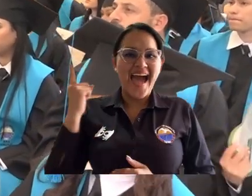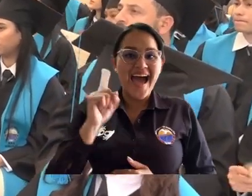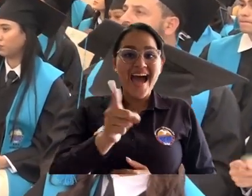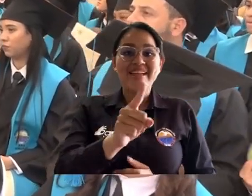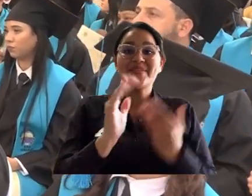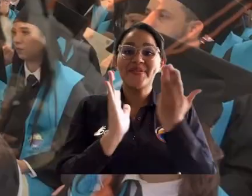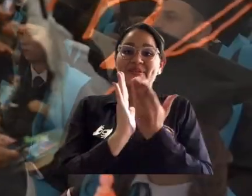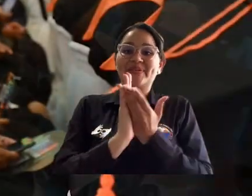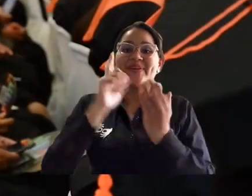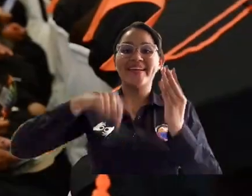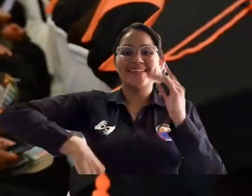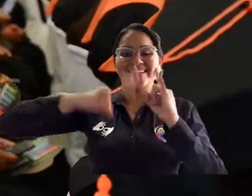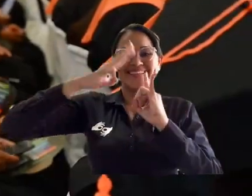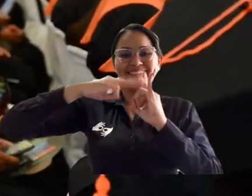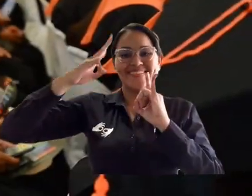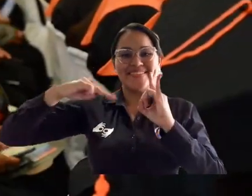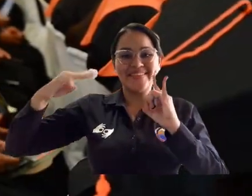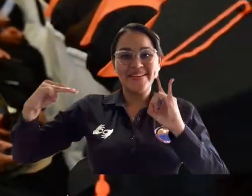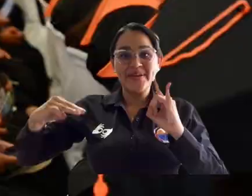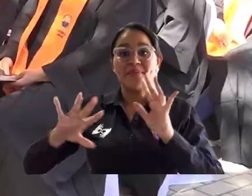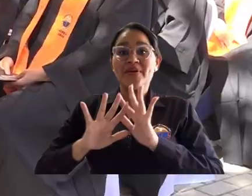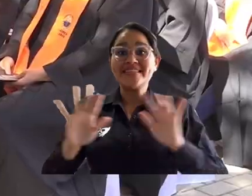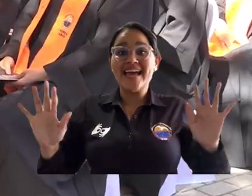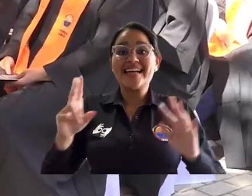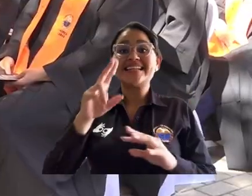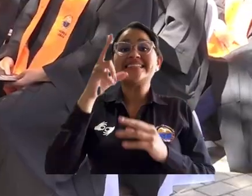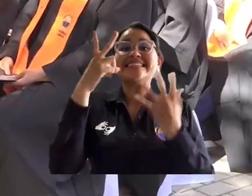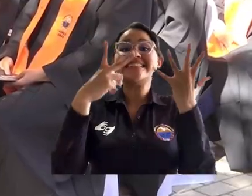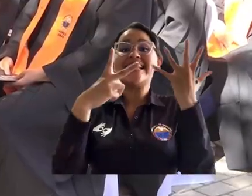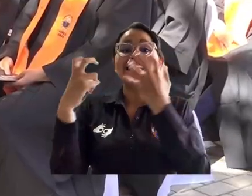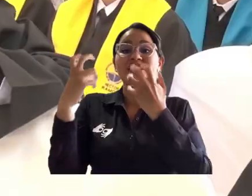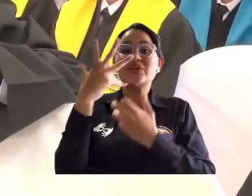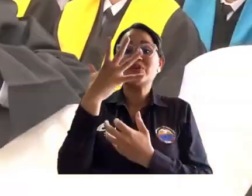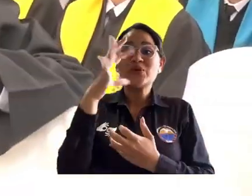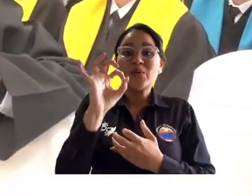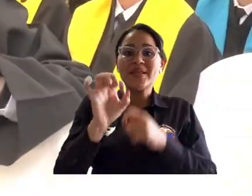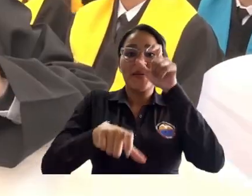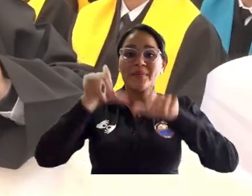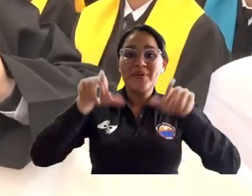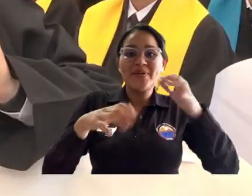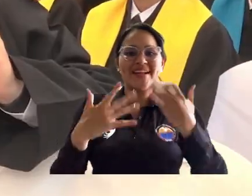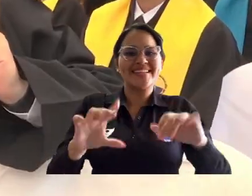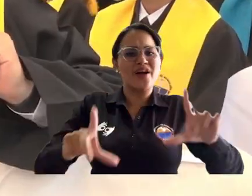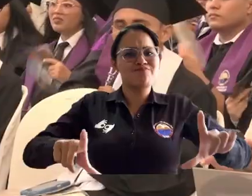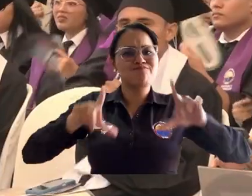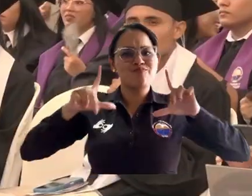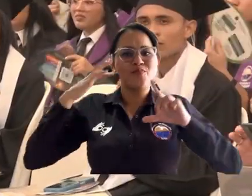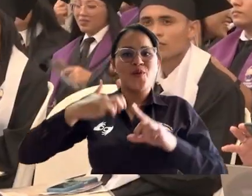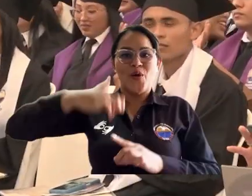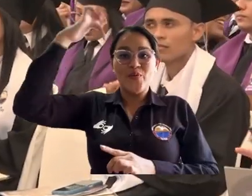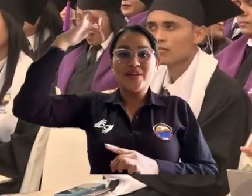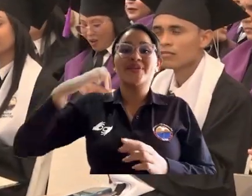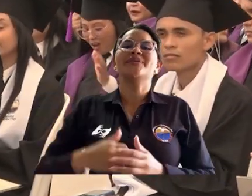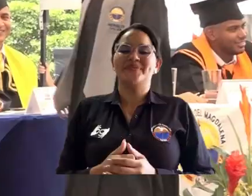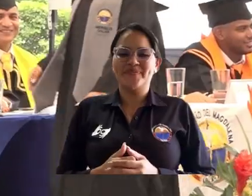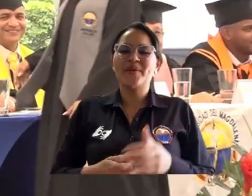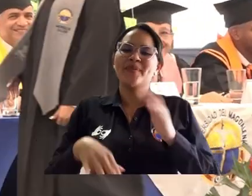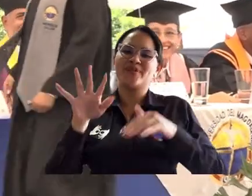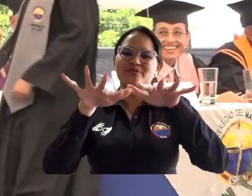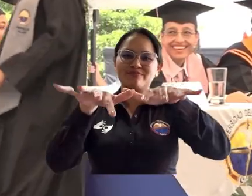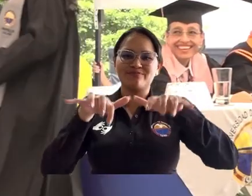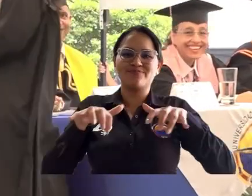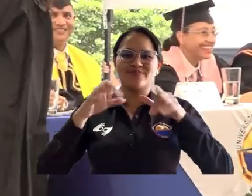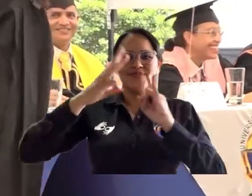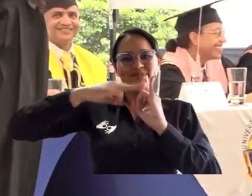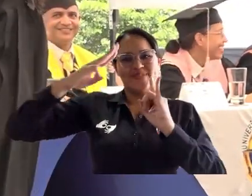Tras años de estudio en la Universidad del Magdalena, 750 personas obtuvieron sus títulos profesionales en ceremonias de graduación